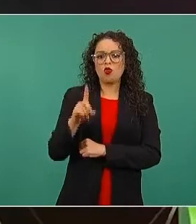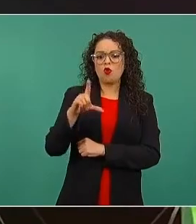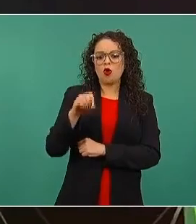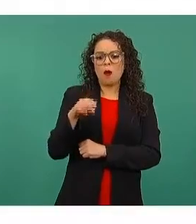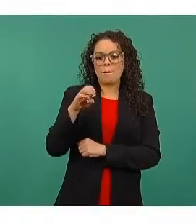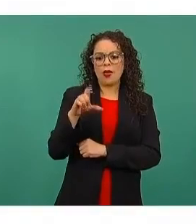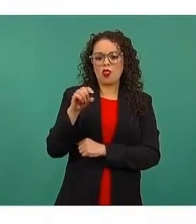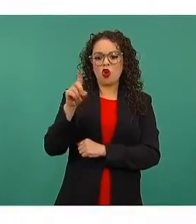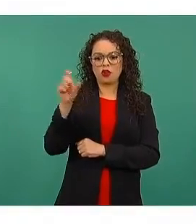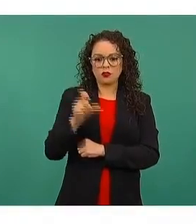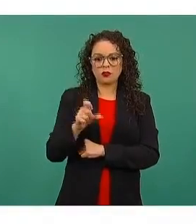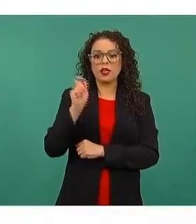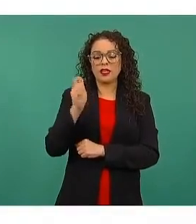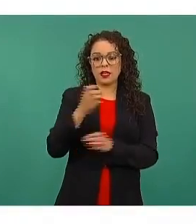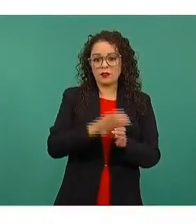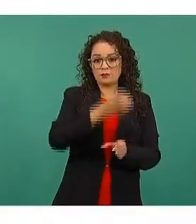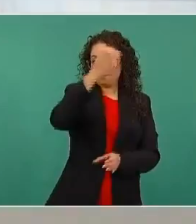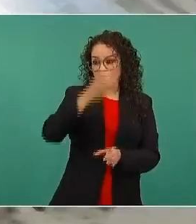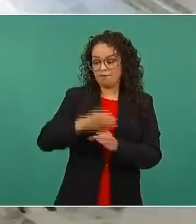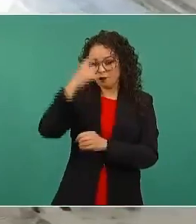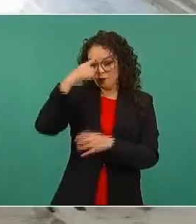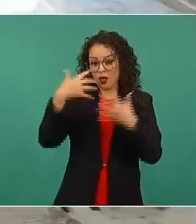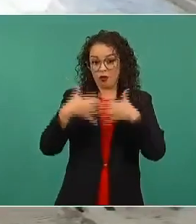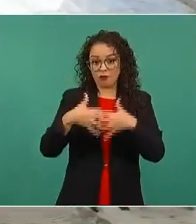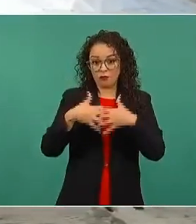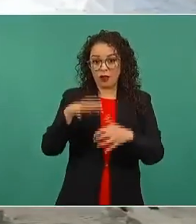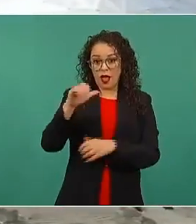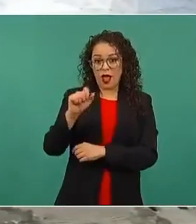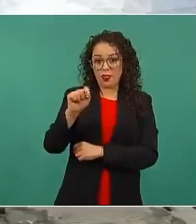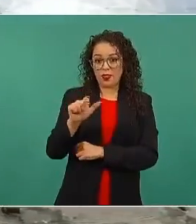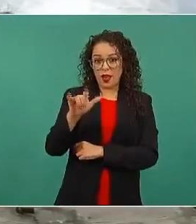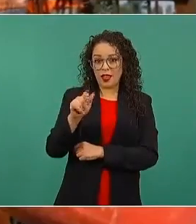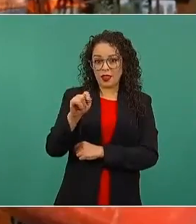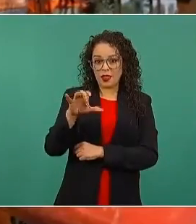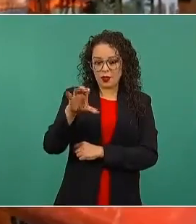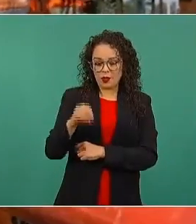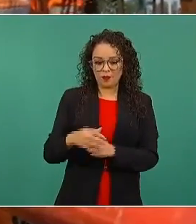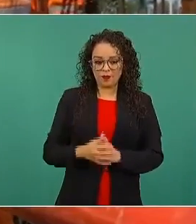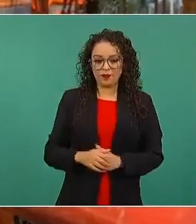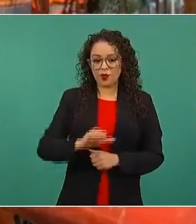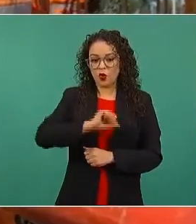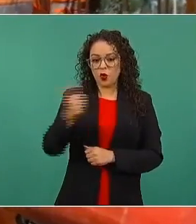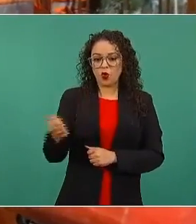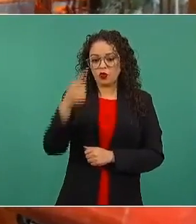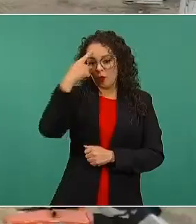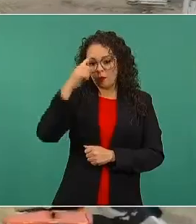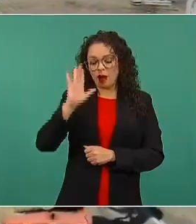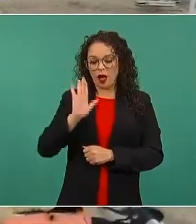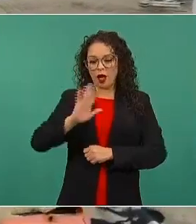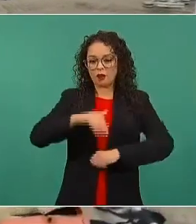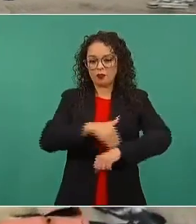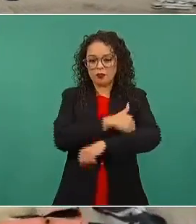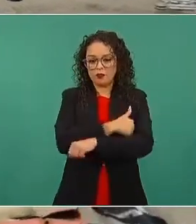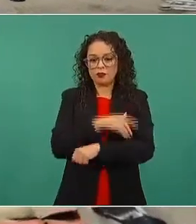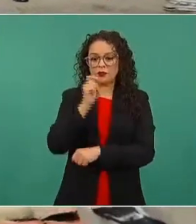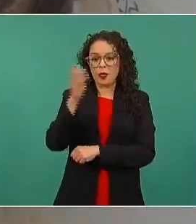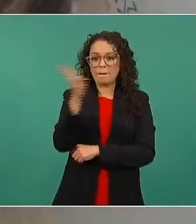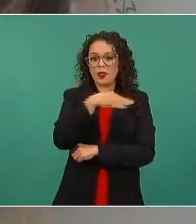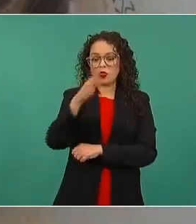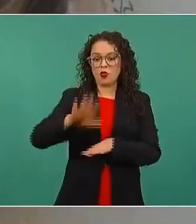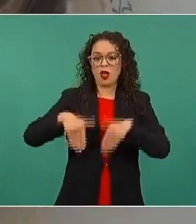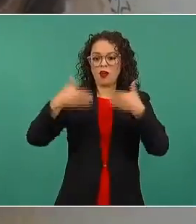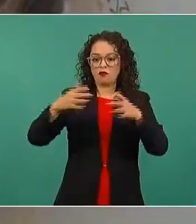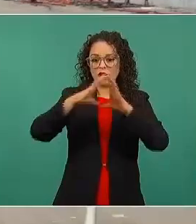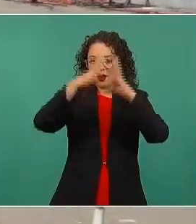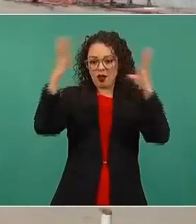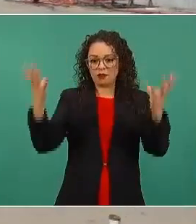correspondientes a la planta catalítica del paquete 3. En el área de almacenamiento, se ha iniciado en algunos tanques la prueba hidrostática y pintura exterior, así como